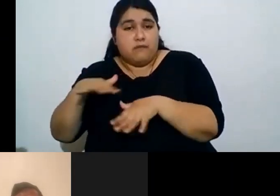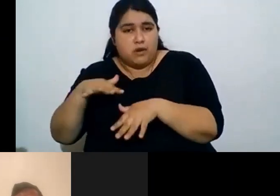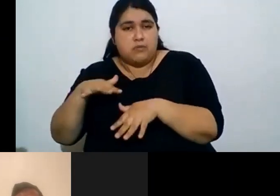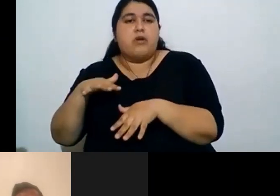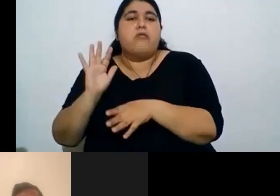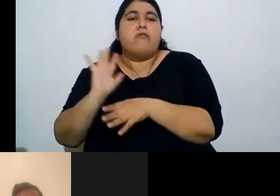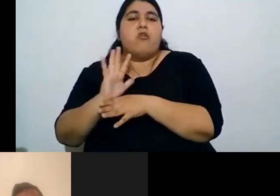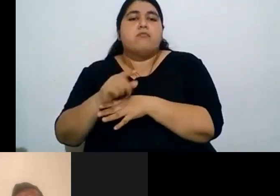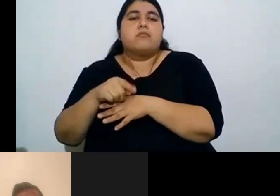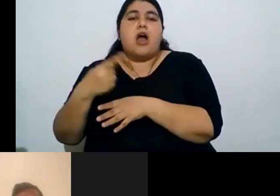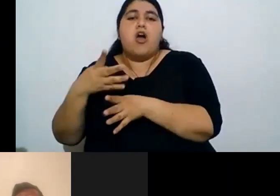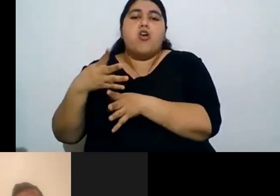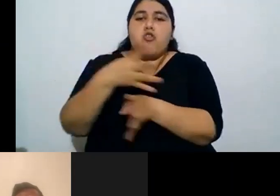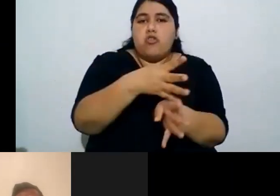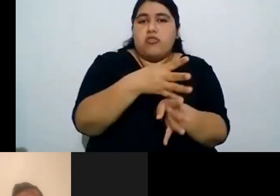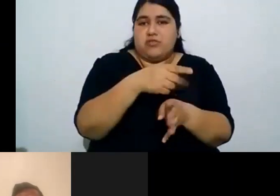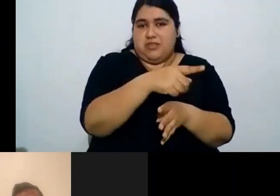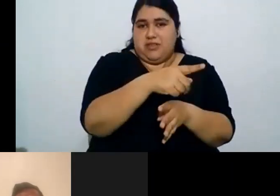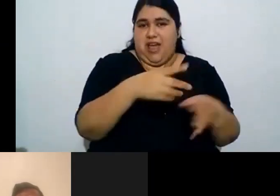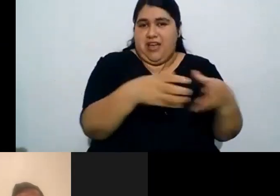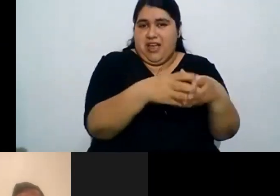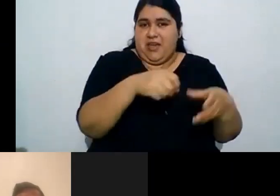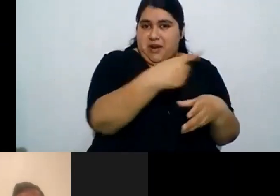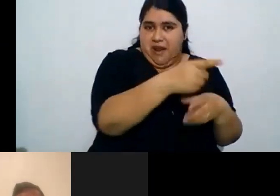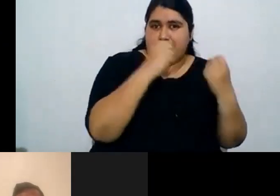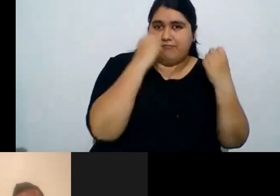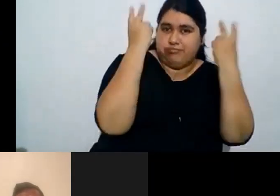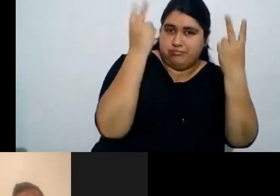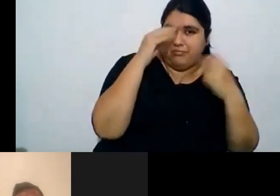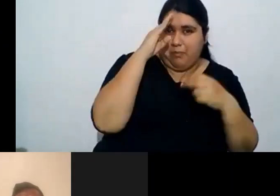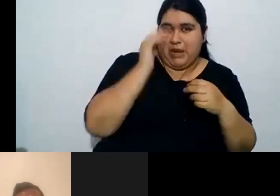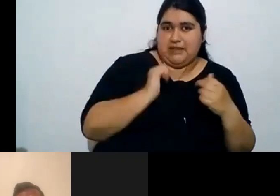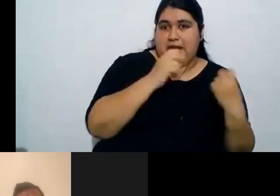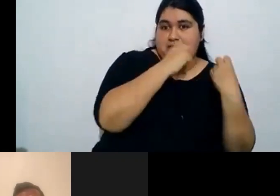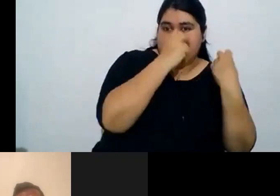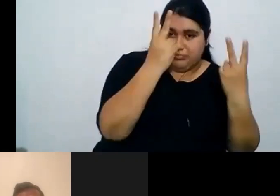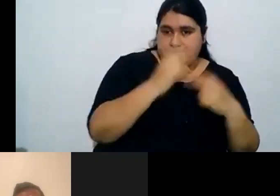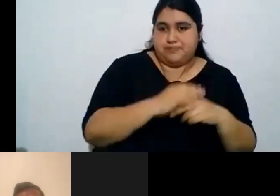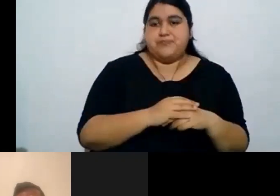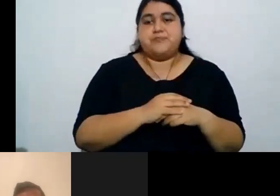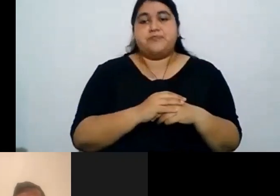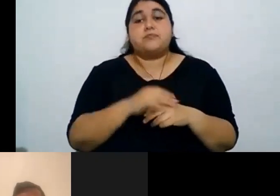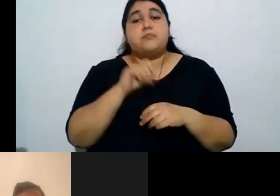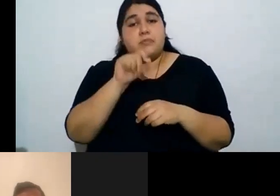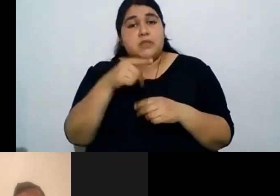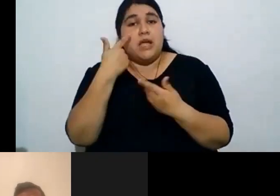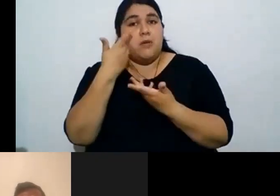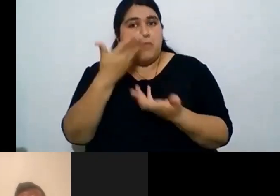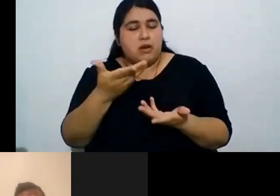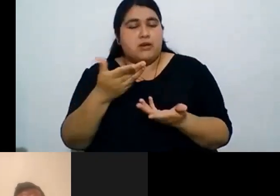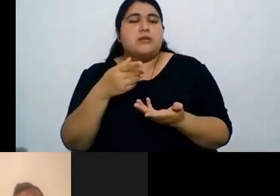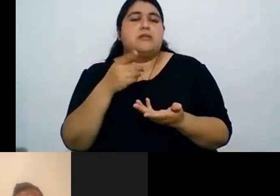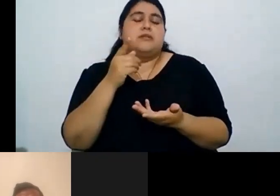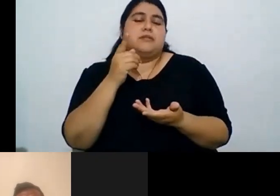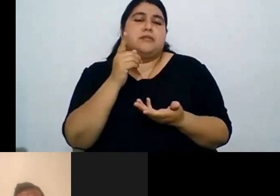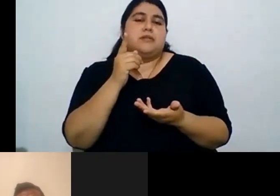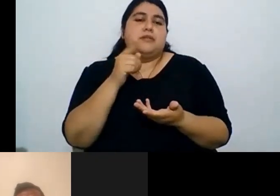contraguerrilla, y que obviamente en este marco también se demostró desde